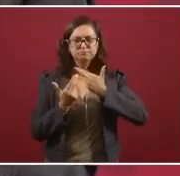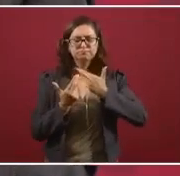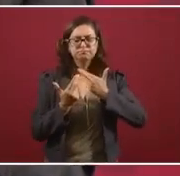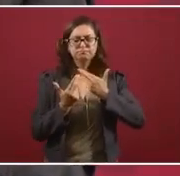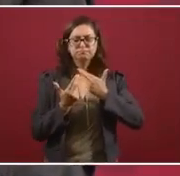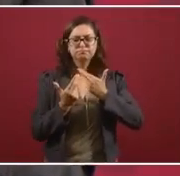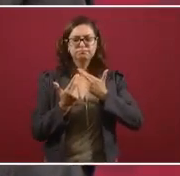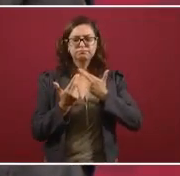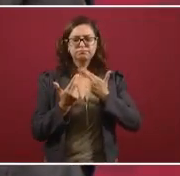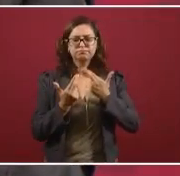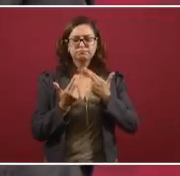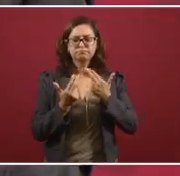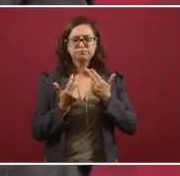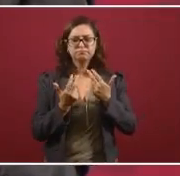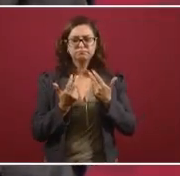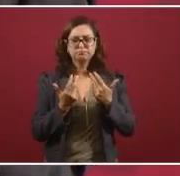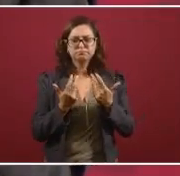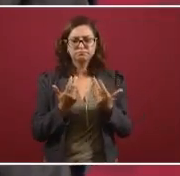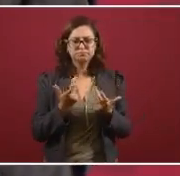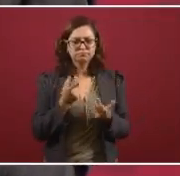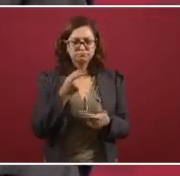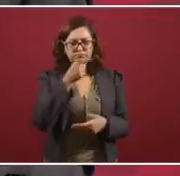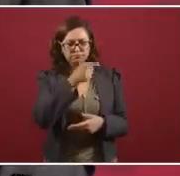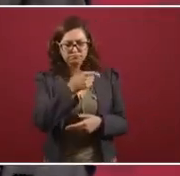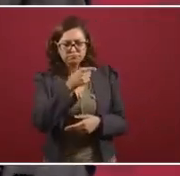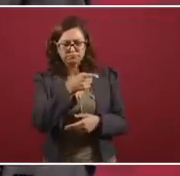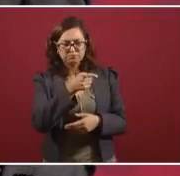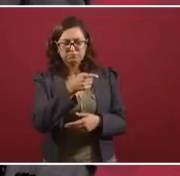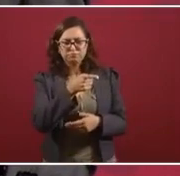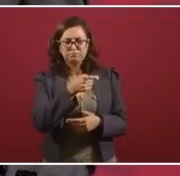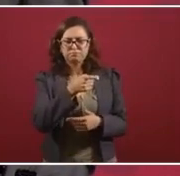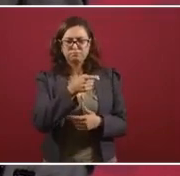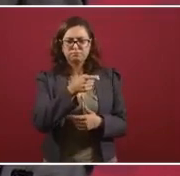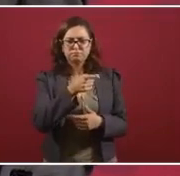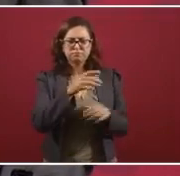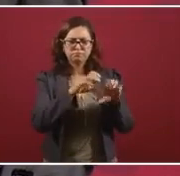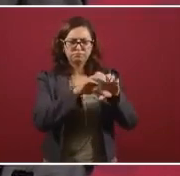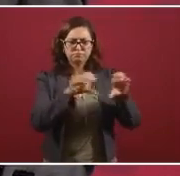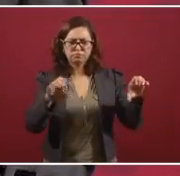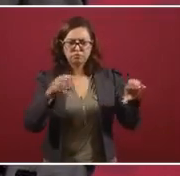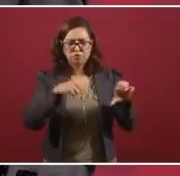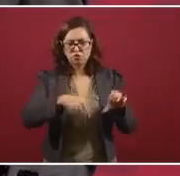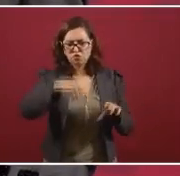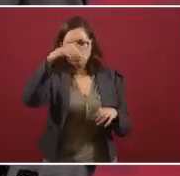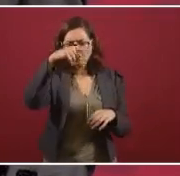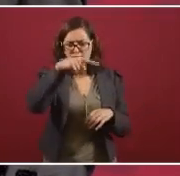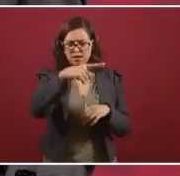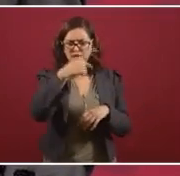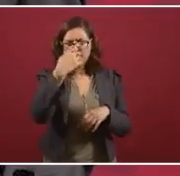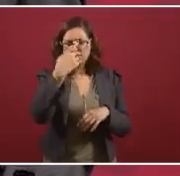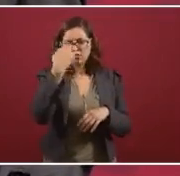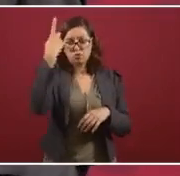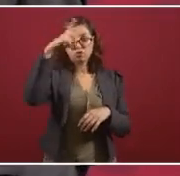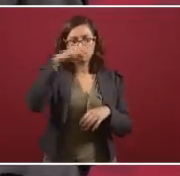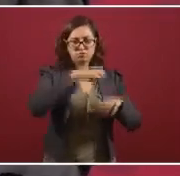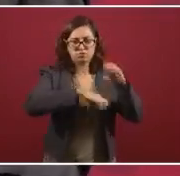de la empresa del ducto del norte.